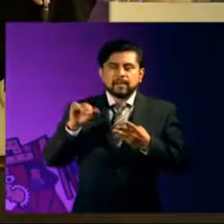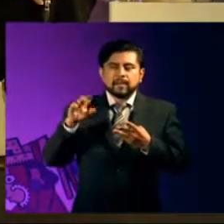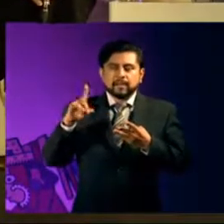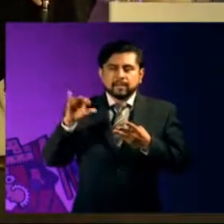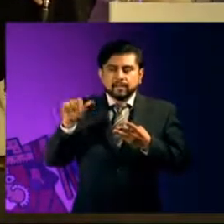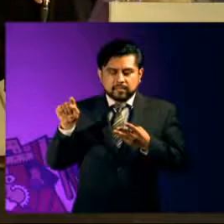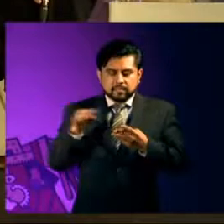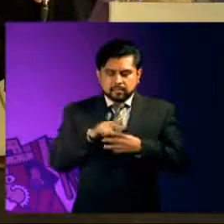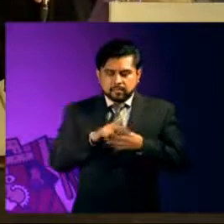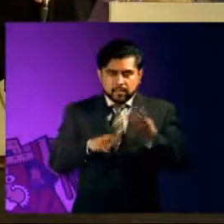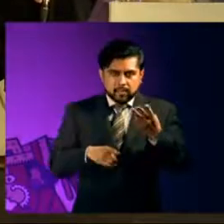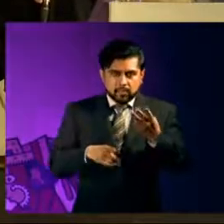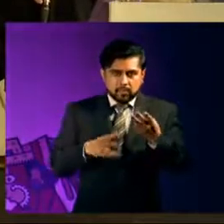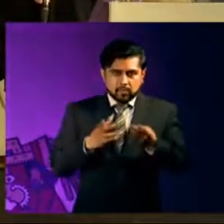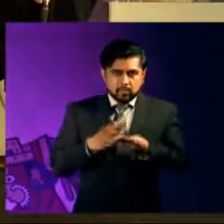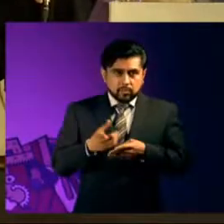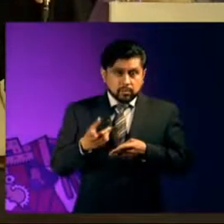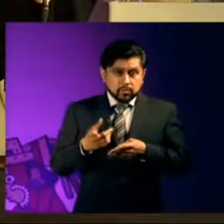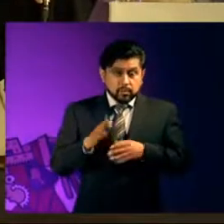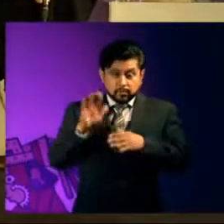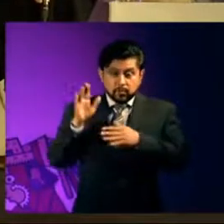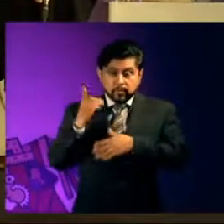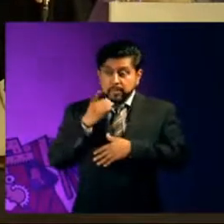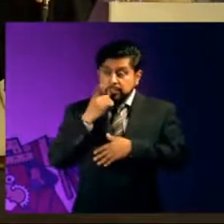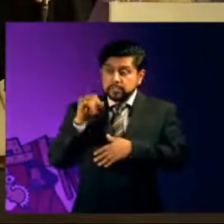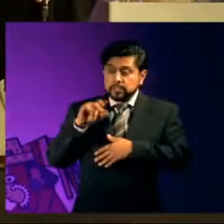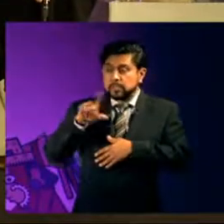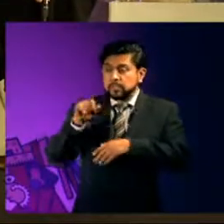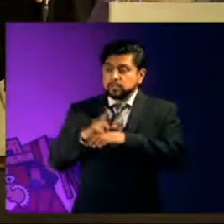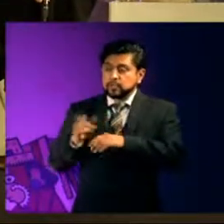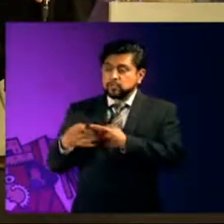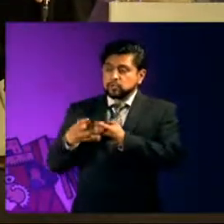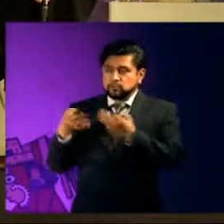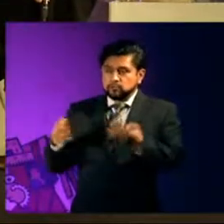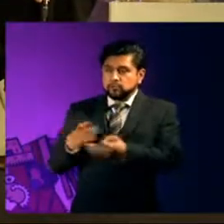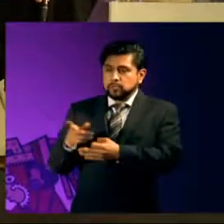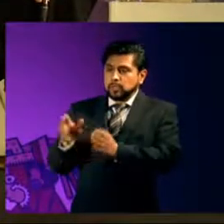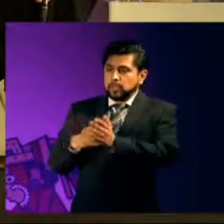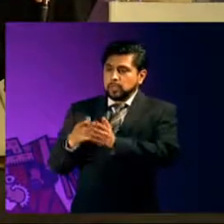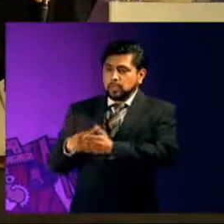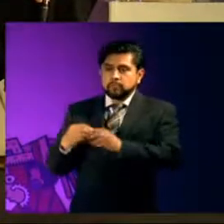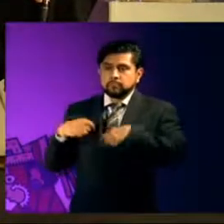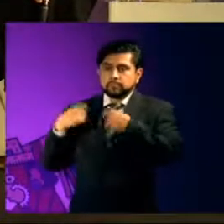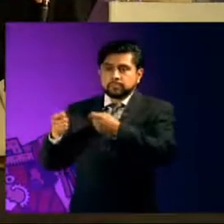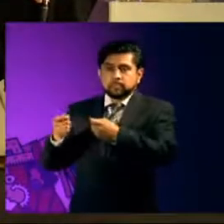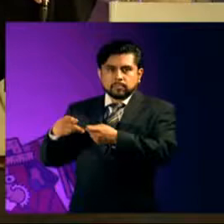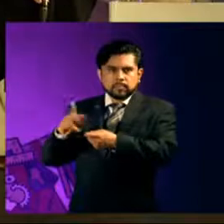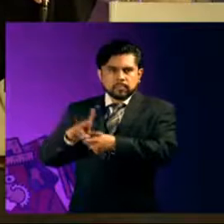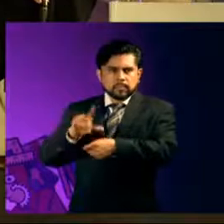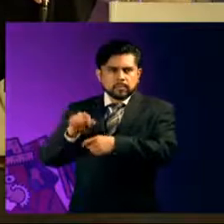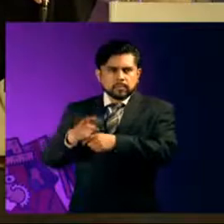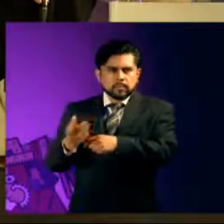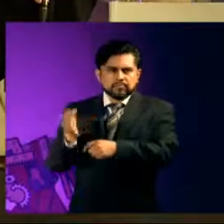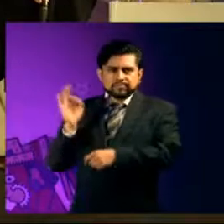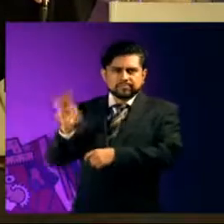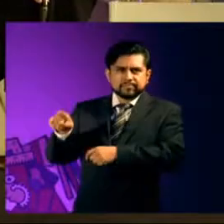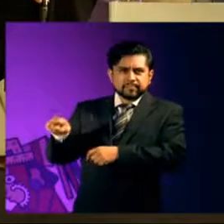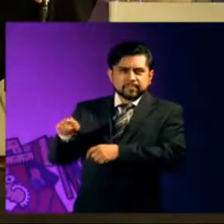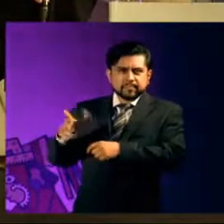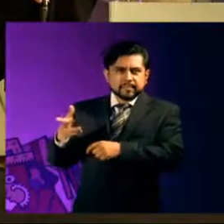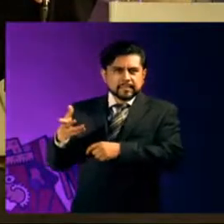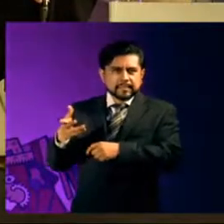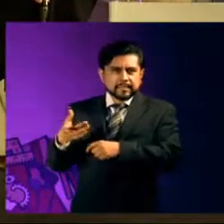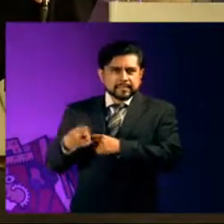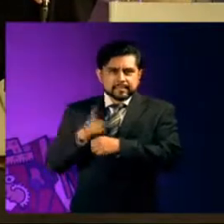no les dieron las tierras no le dieron los reconocimientos acabaron escribiendo las cartas de relación la verdadera historia